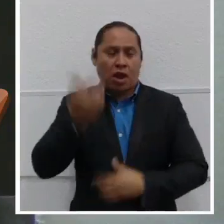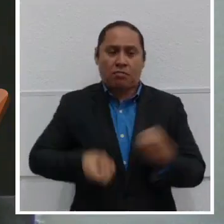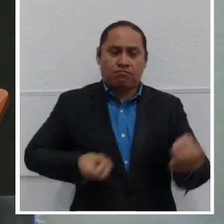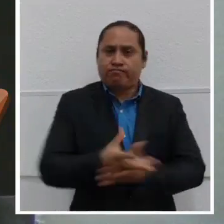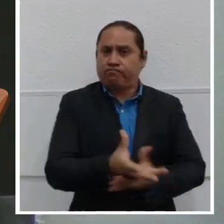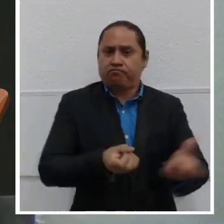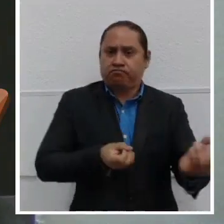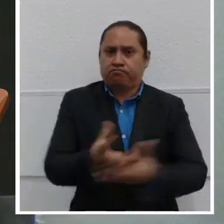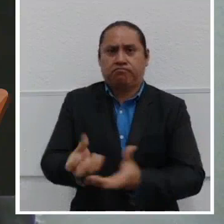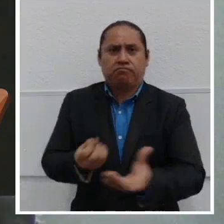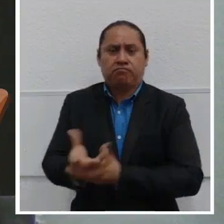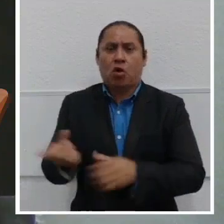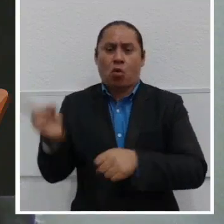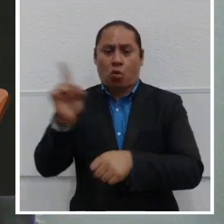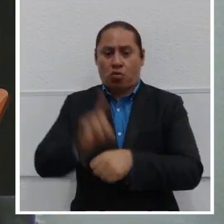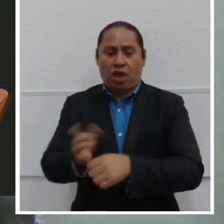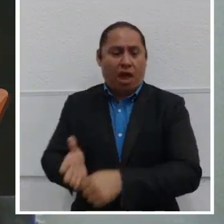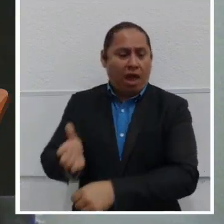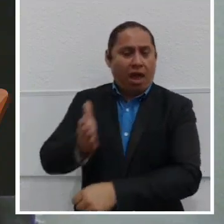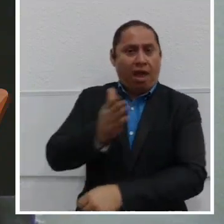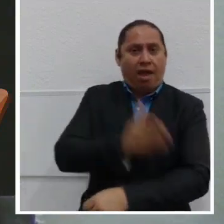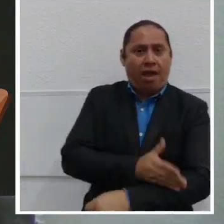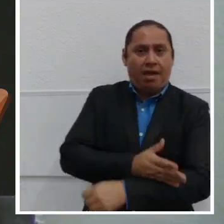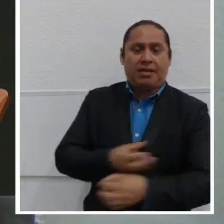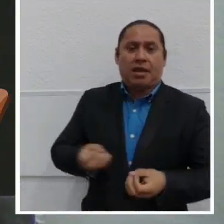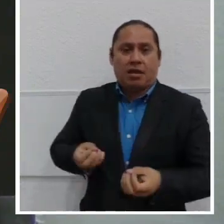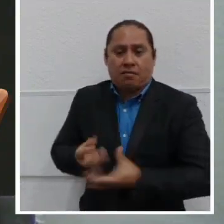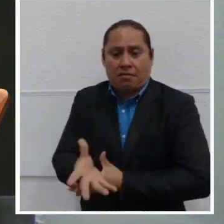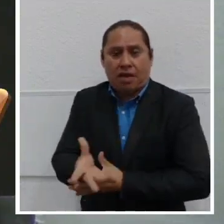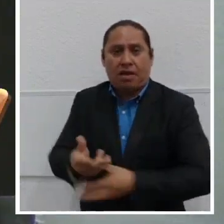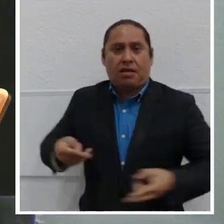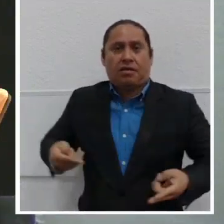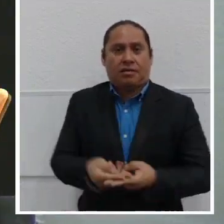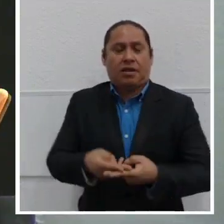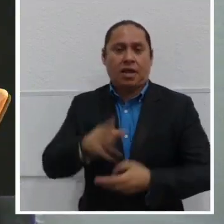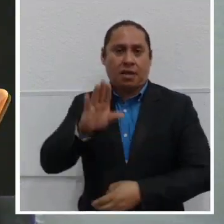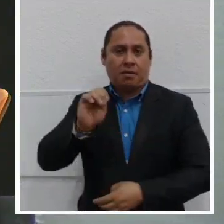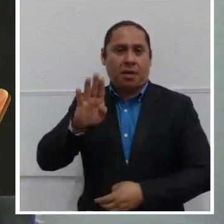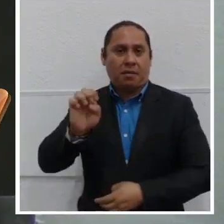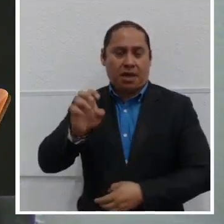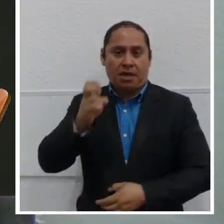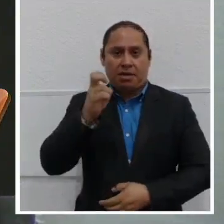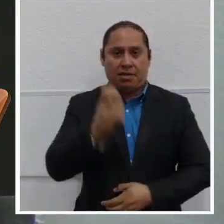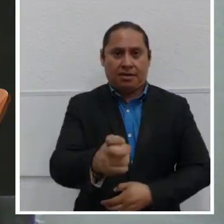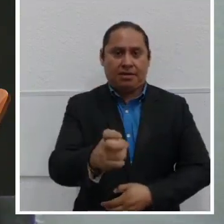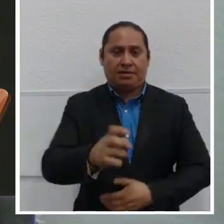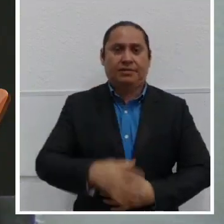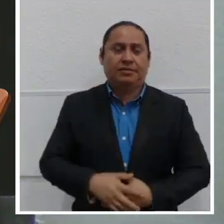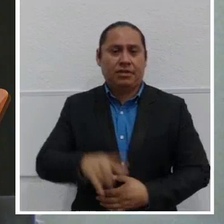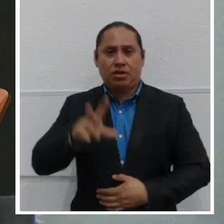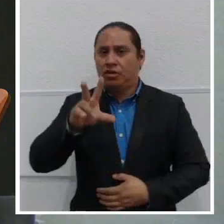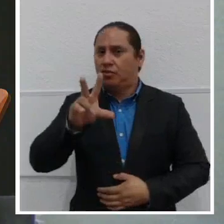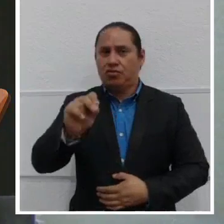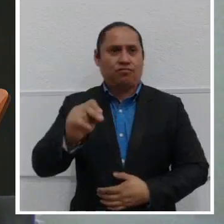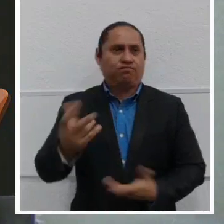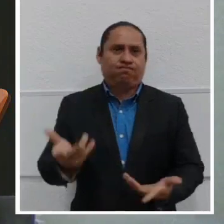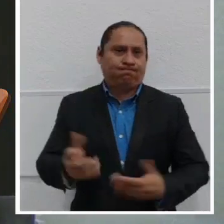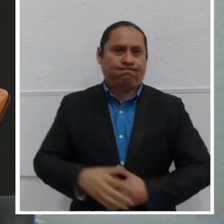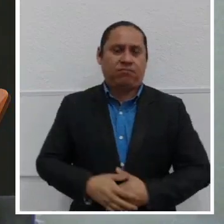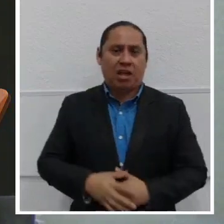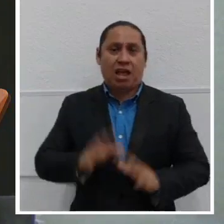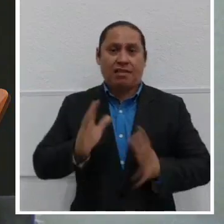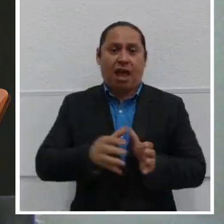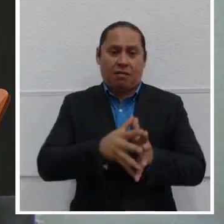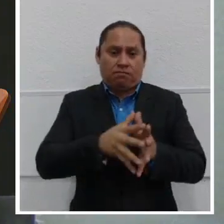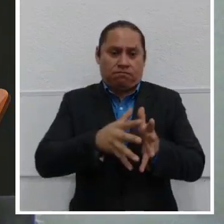hasta un día antes del nacimiento de un bebé y eso no es correcto ya es un